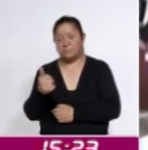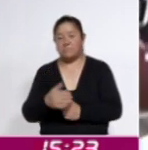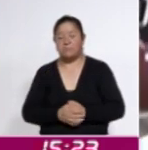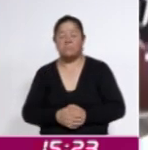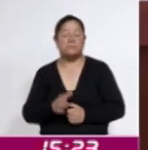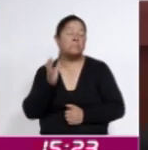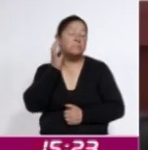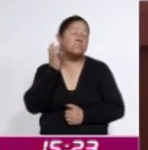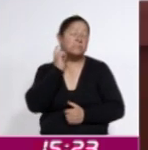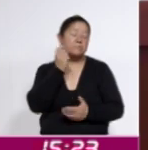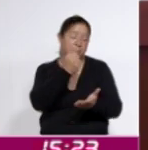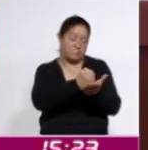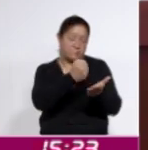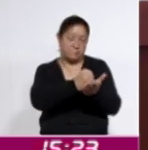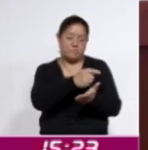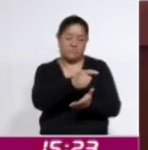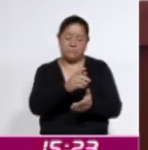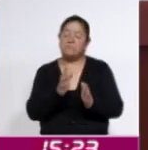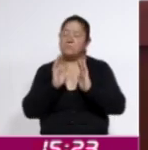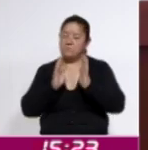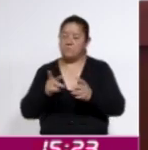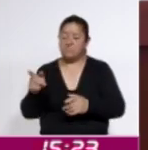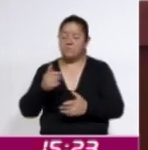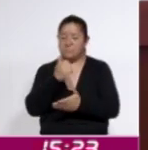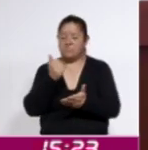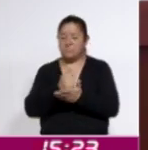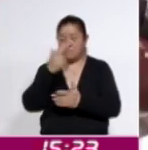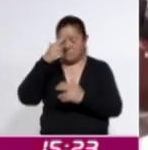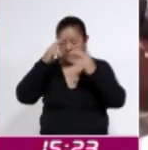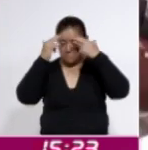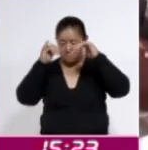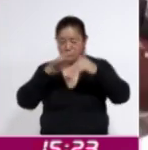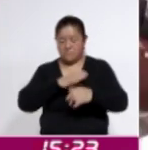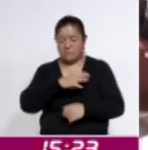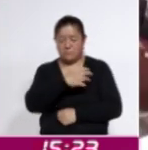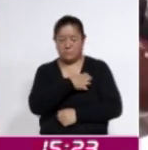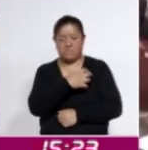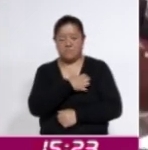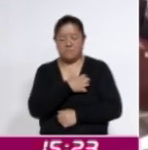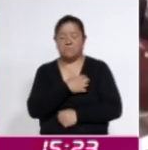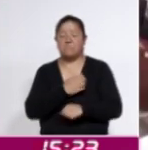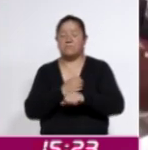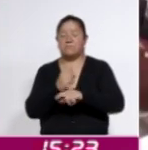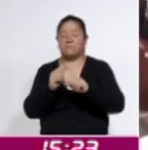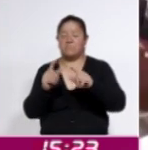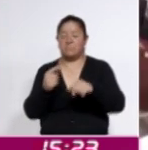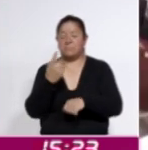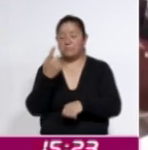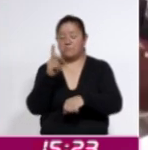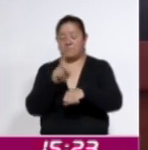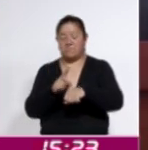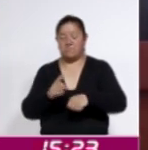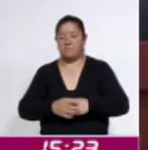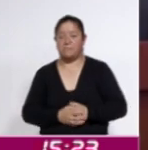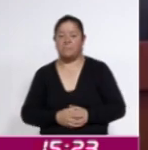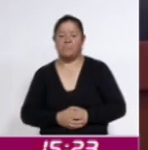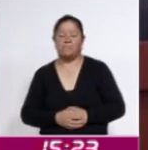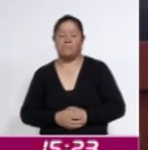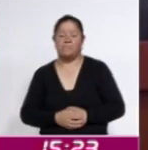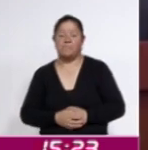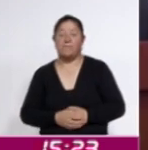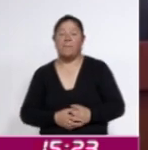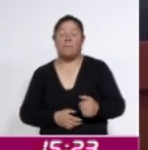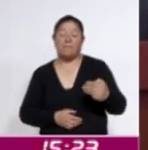legislatura aprobaron declarar a la ciudad de Huamantla capital del estado de Tlaxcala por un día. En este marco, los tres poderes